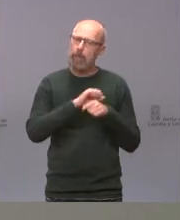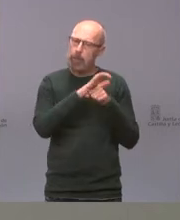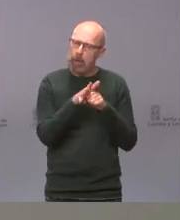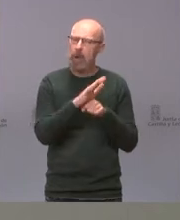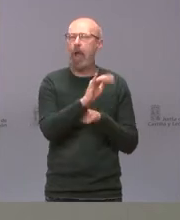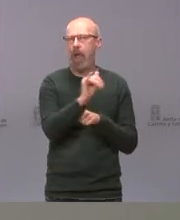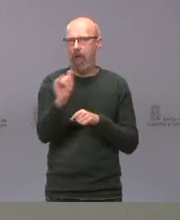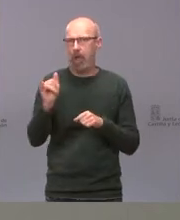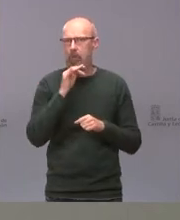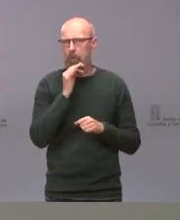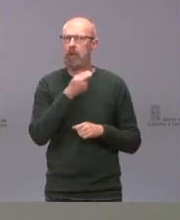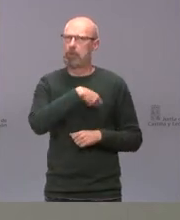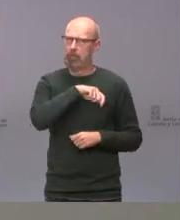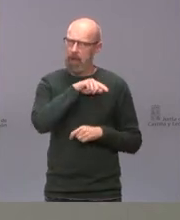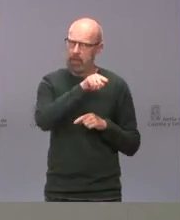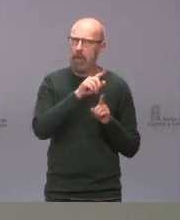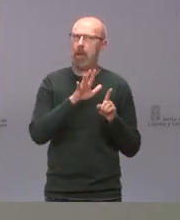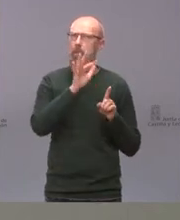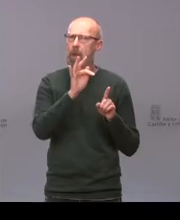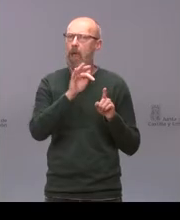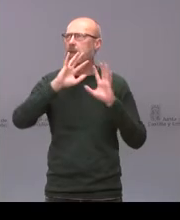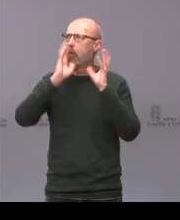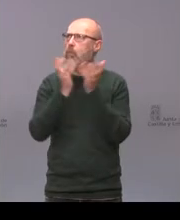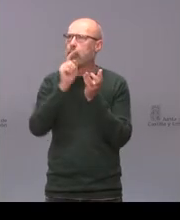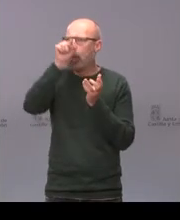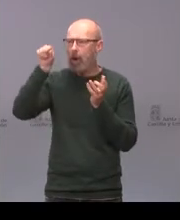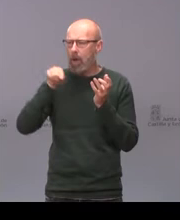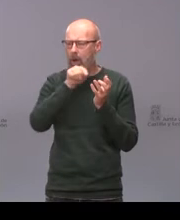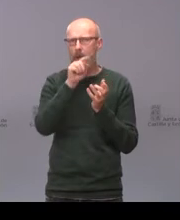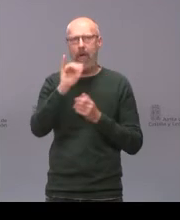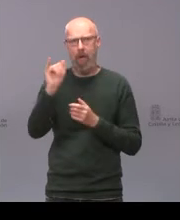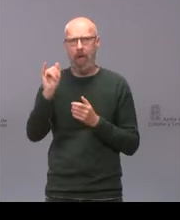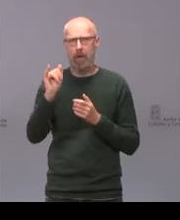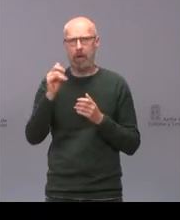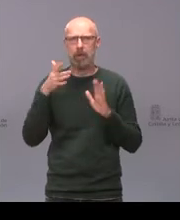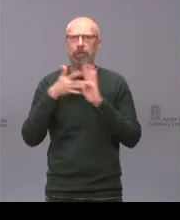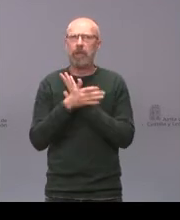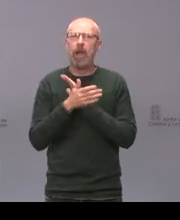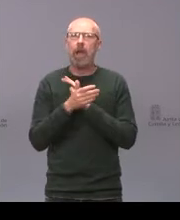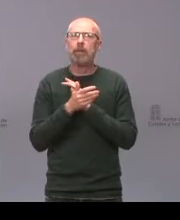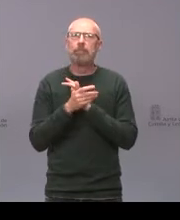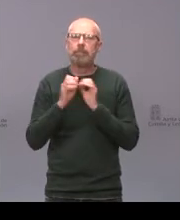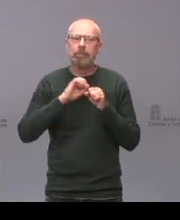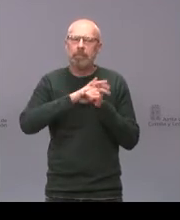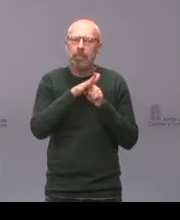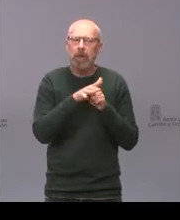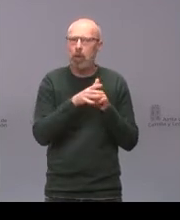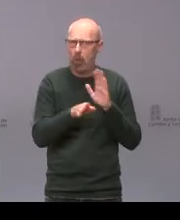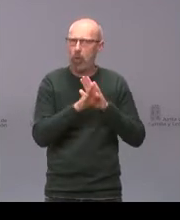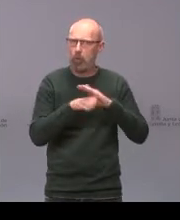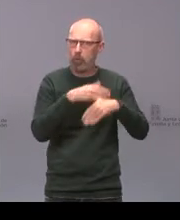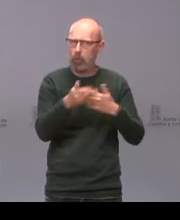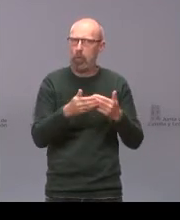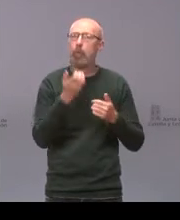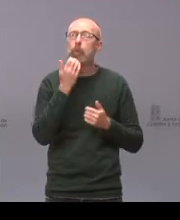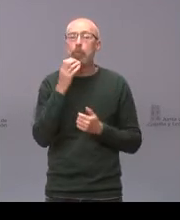no solamente en España, sino en todo el planeta. No ha acabado, por lo tanto, la pandemia. De hecho, en estos momentos hay países como la